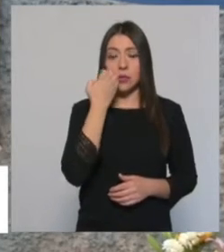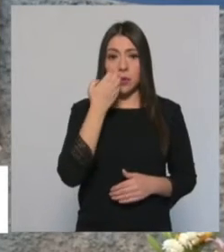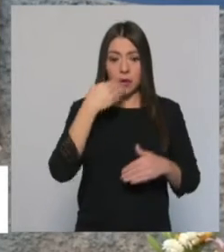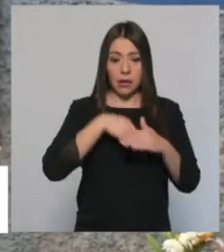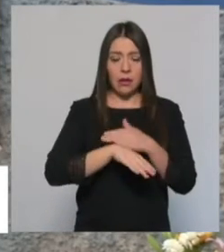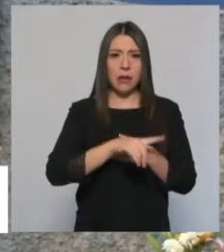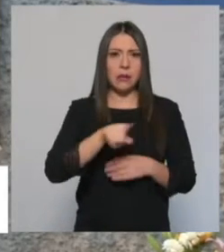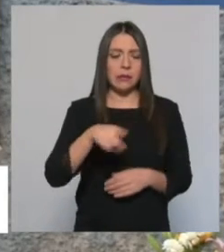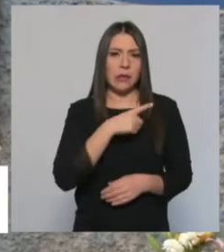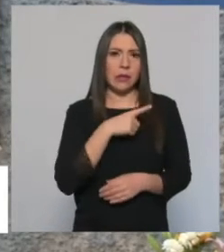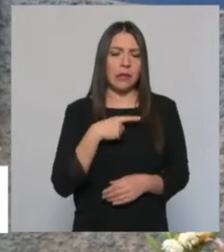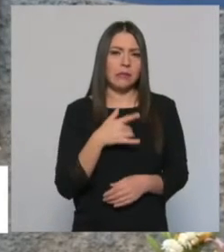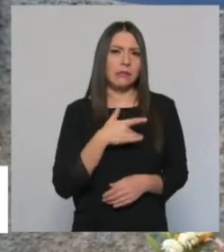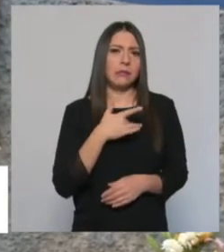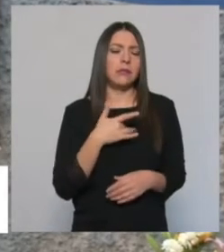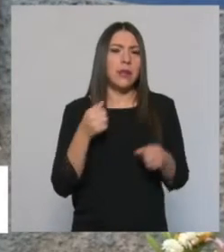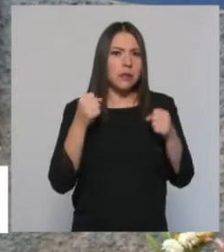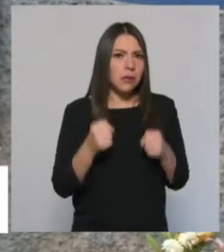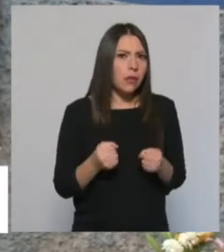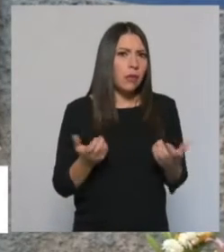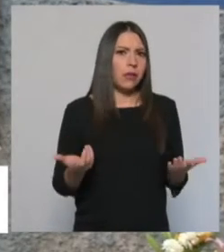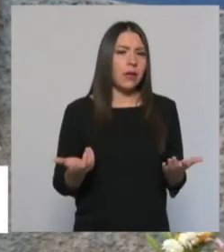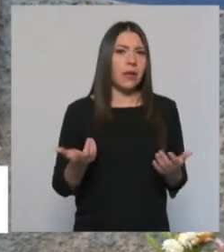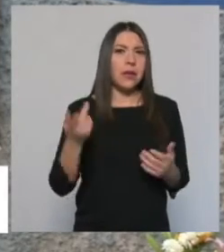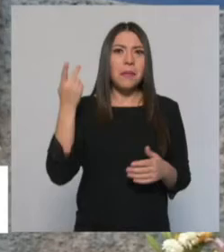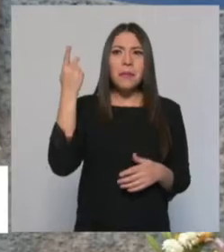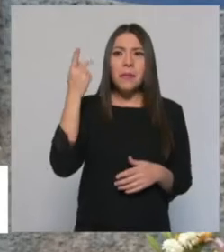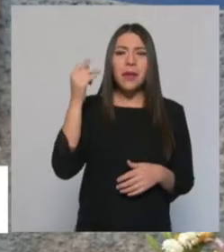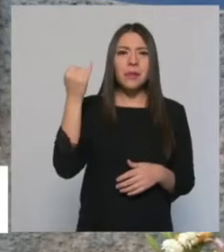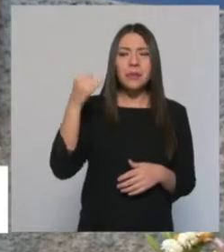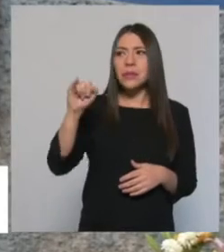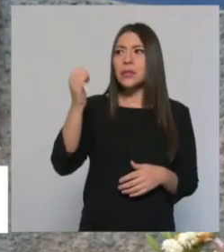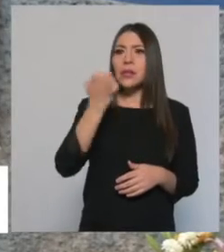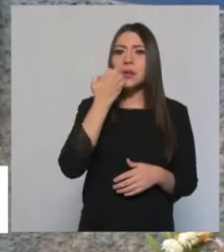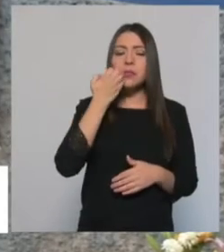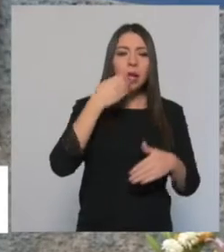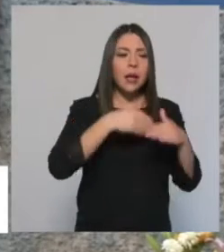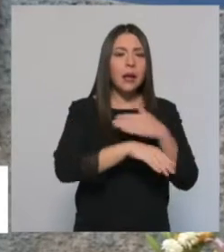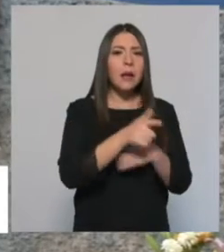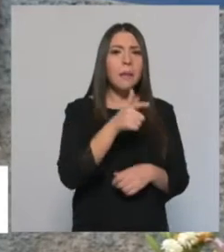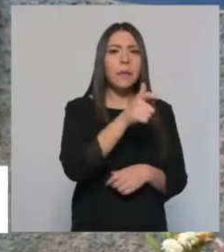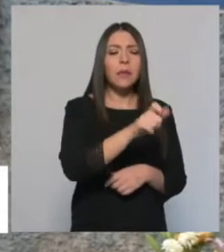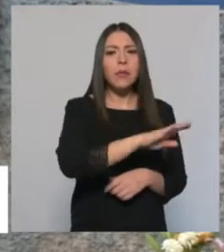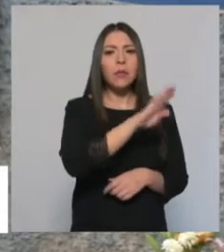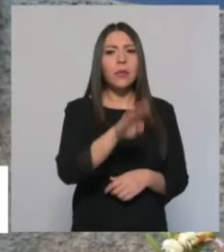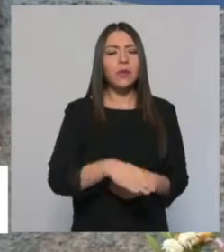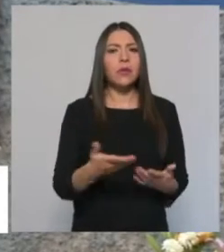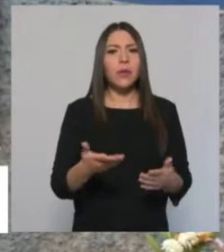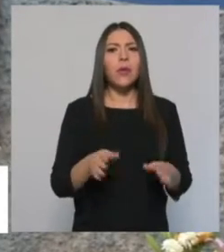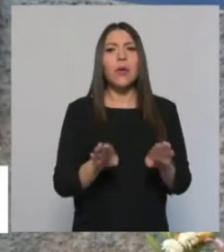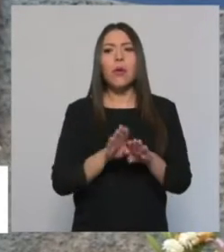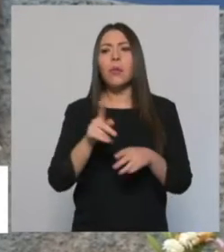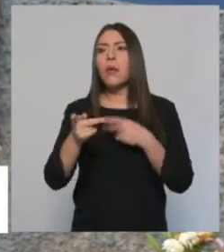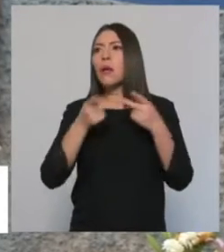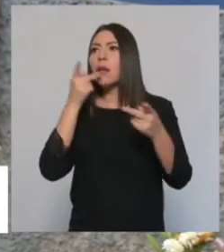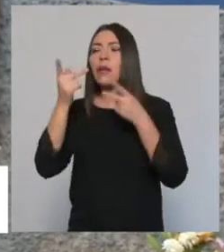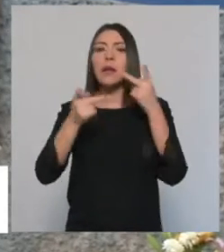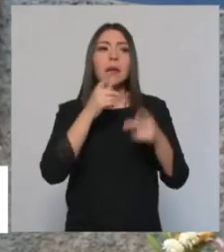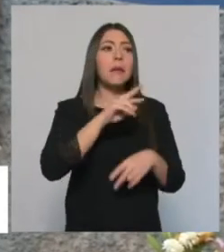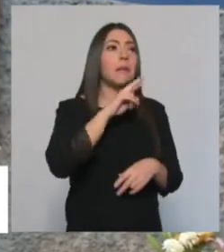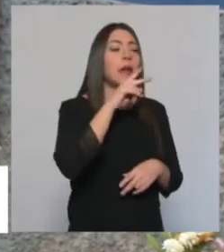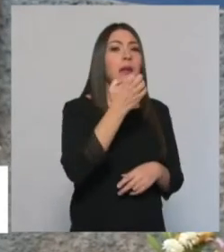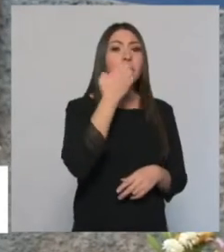y, pues mataron a una compañera dentro de la escuela. Entonces, ¿qué está pasando? ¿Cómo nos podemos jactar de decir que es la mejor